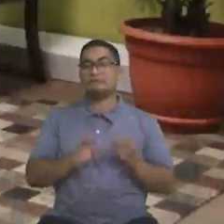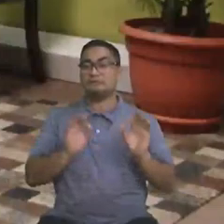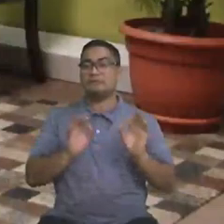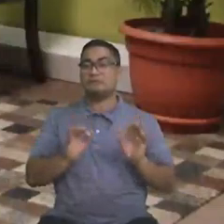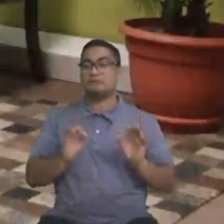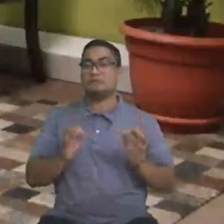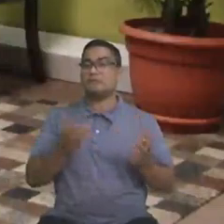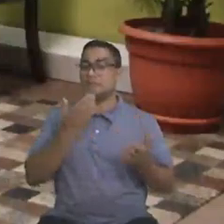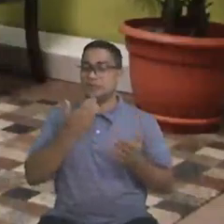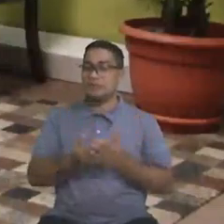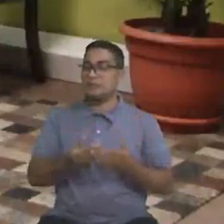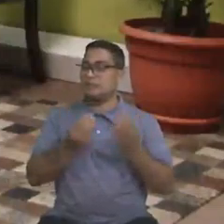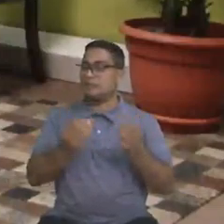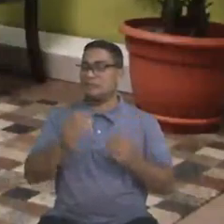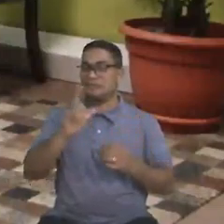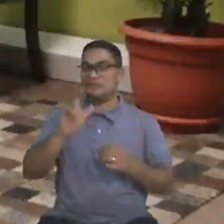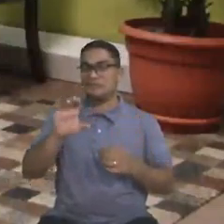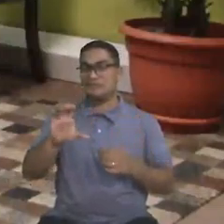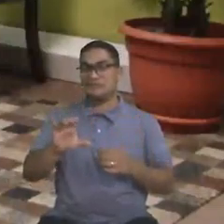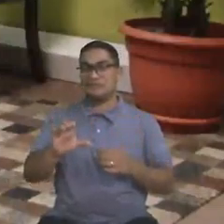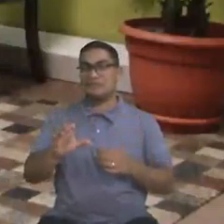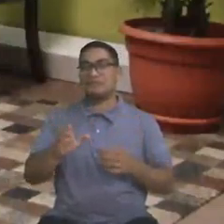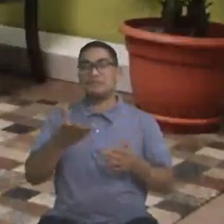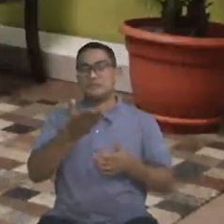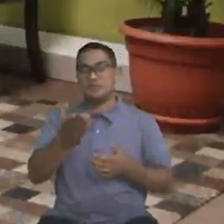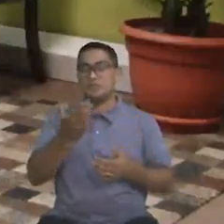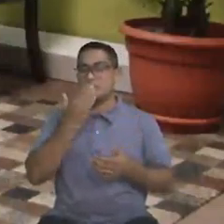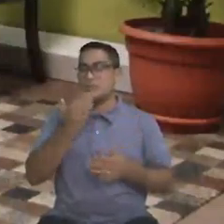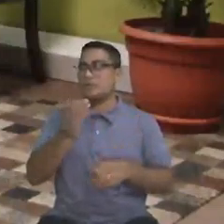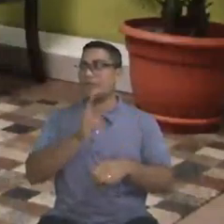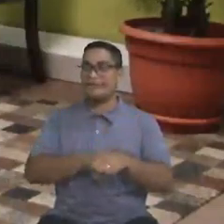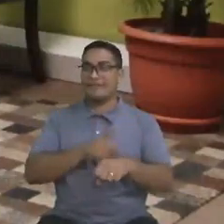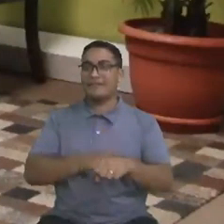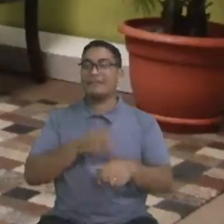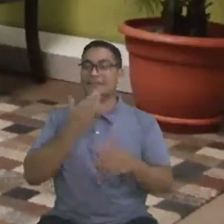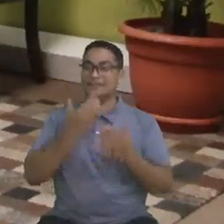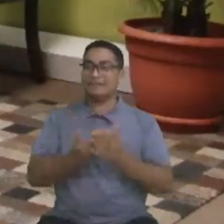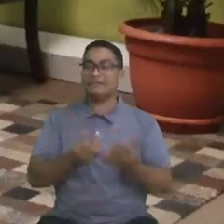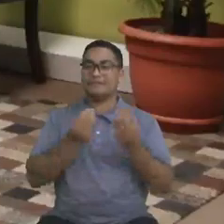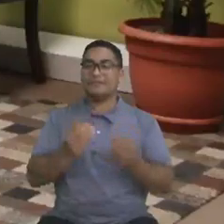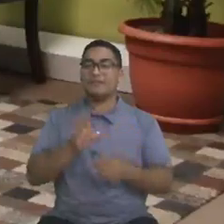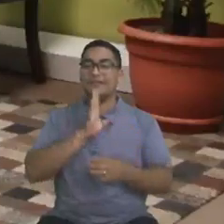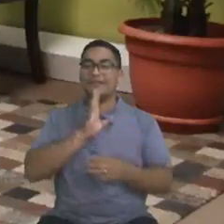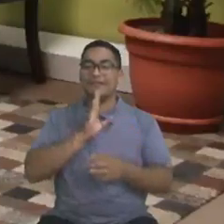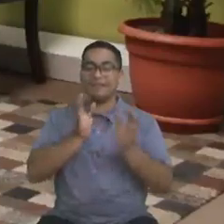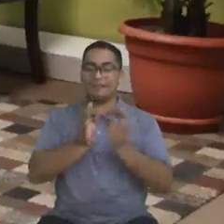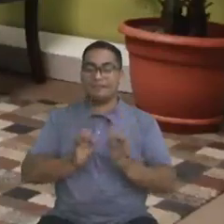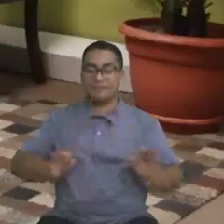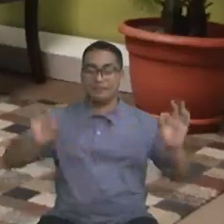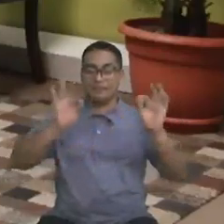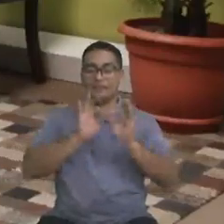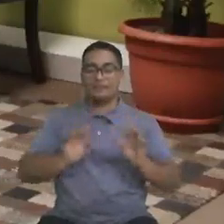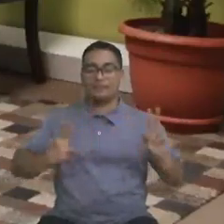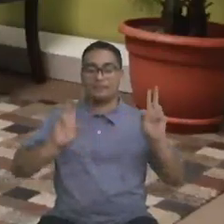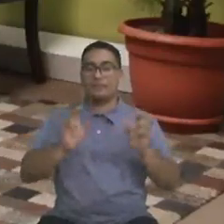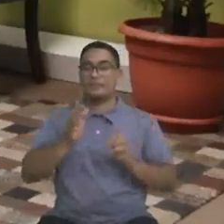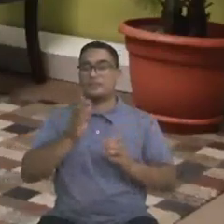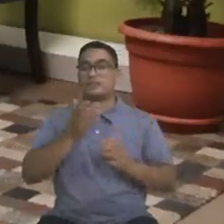nada, hombre, poderoso. Sin azúcar. Sin azúcar, con el azúcar solamente moderada. Solamente con el azúcar del manguito, si son mangos maduros.